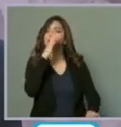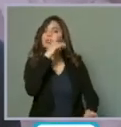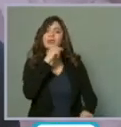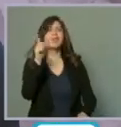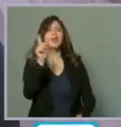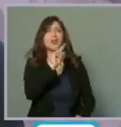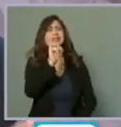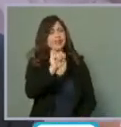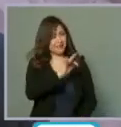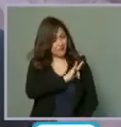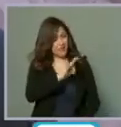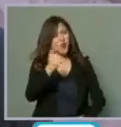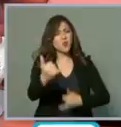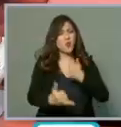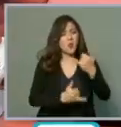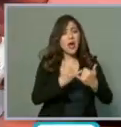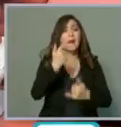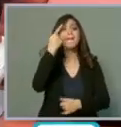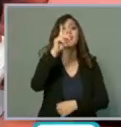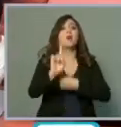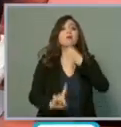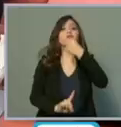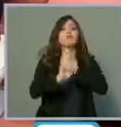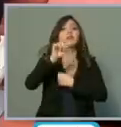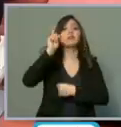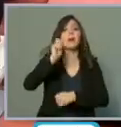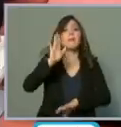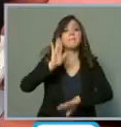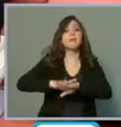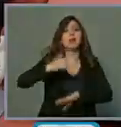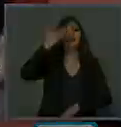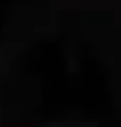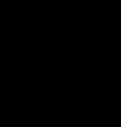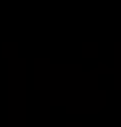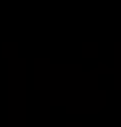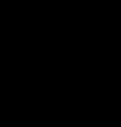sobreuso, el abuso. Eso es lo correcto. Exacto. Ese es el Doctor abuso. Miguel Ángel Andrade, muchísimas gracias por